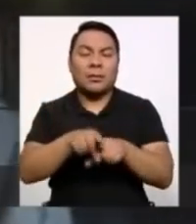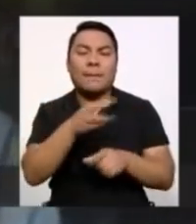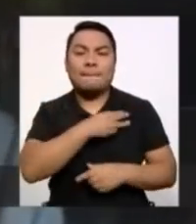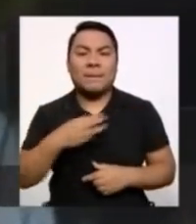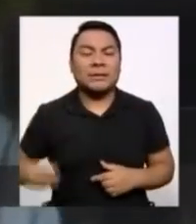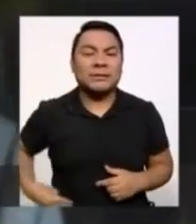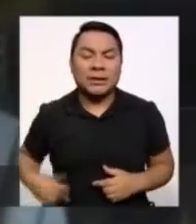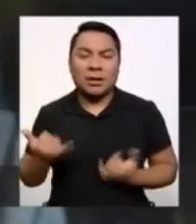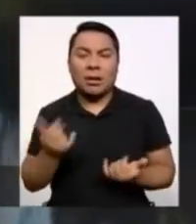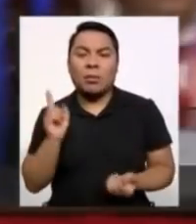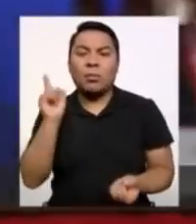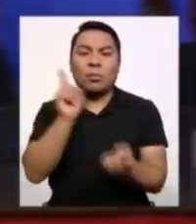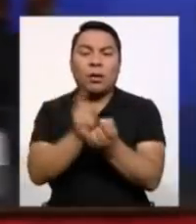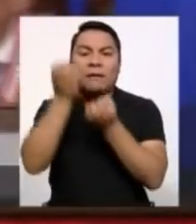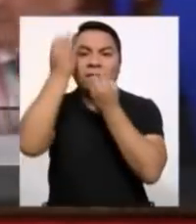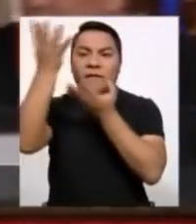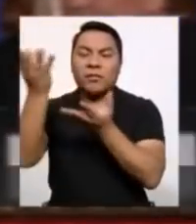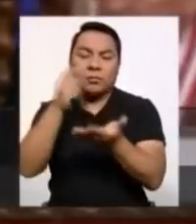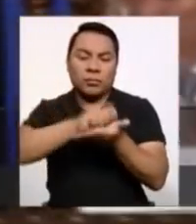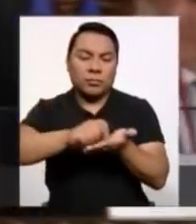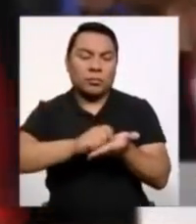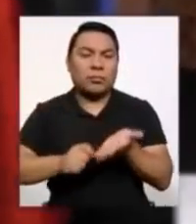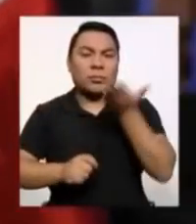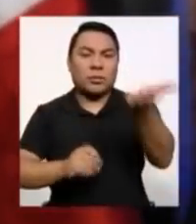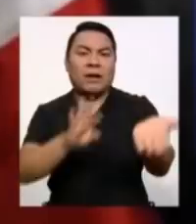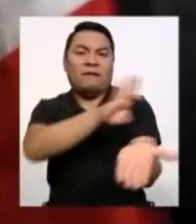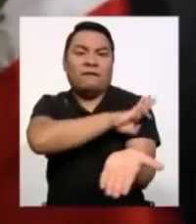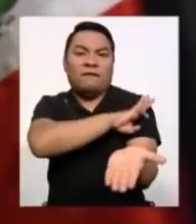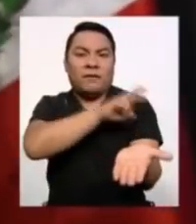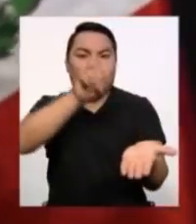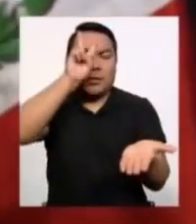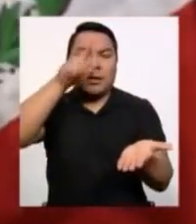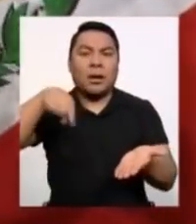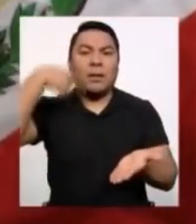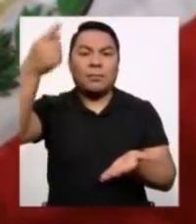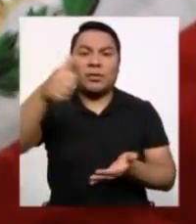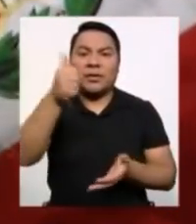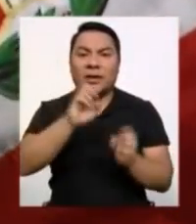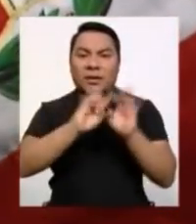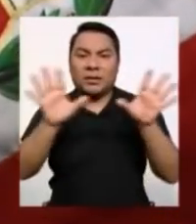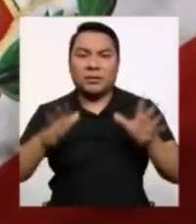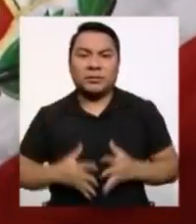Público debe rendir un informe al fiscal de la Nación, Pablo Sánchez, en los próximos 10 días.